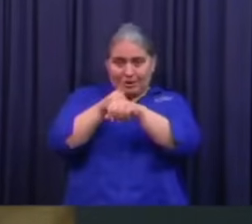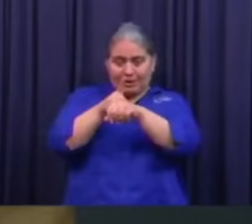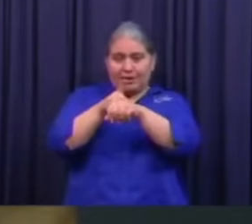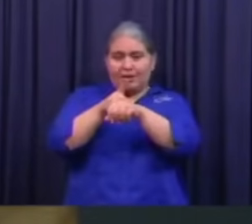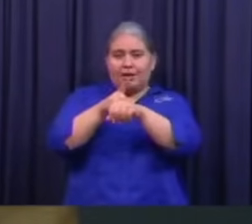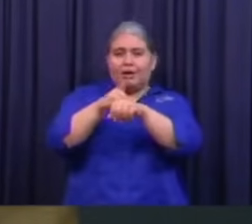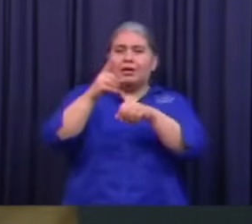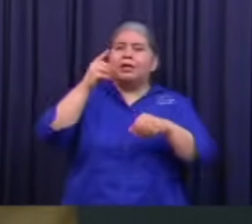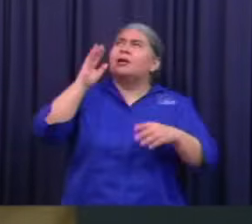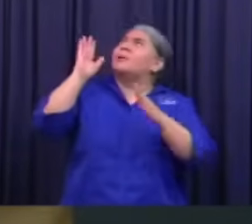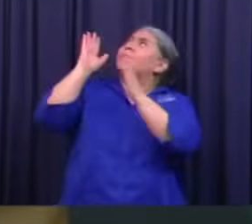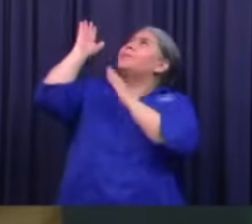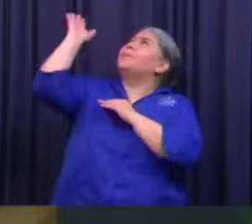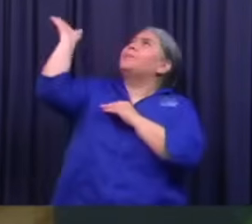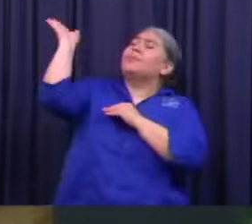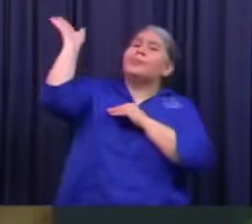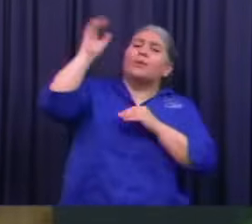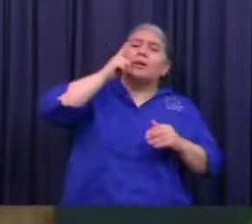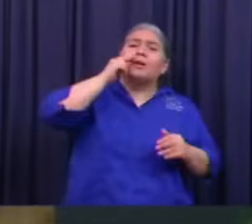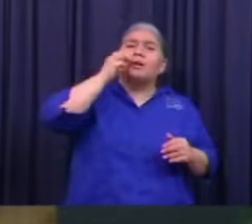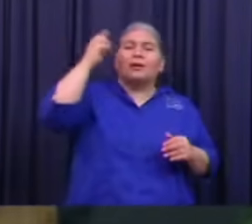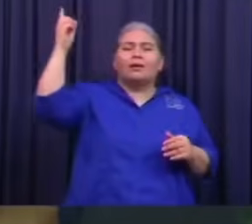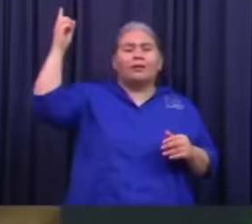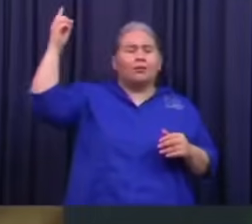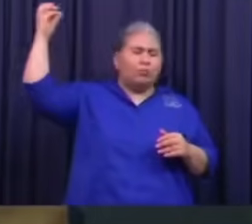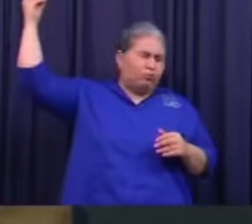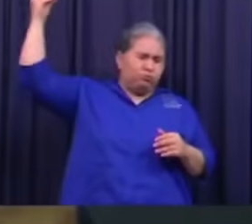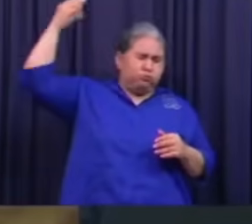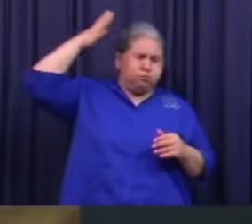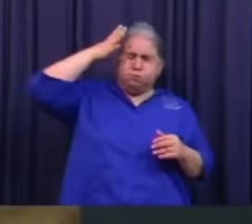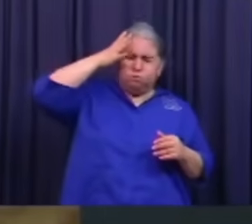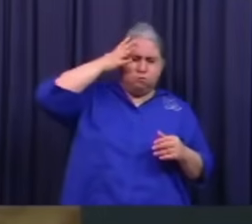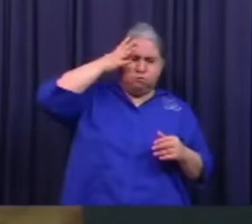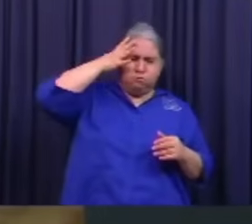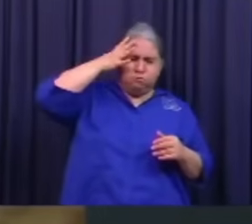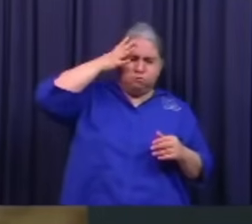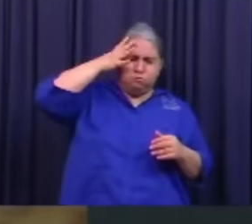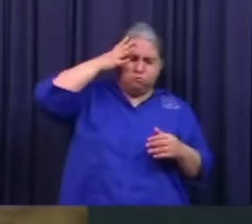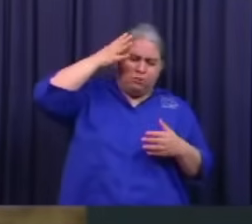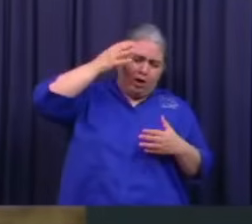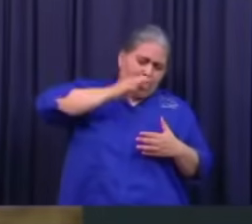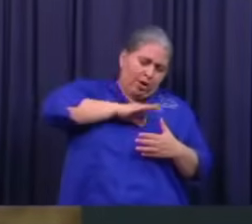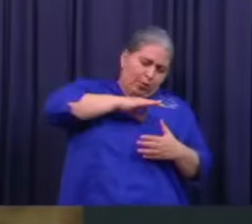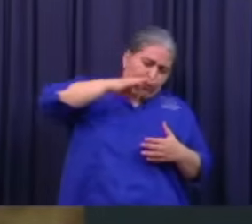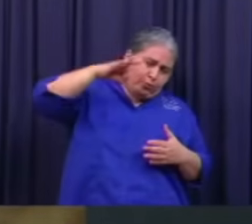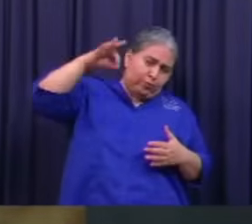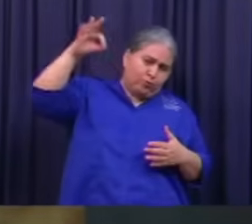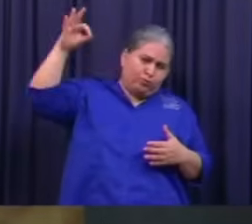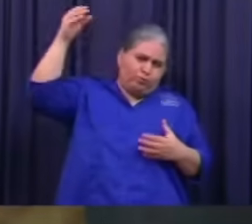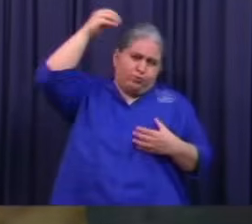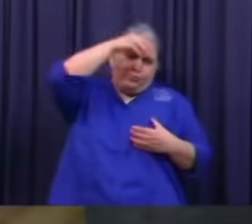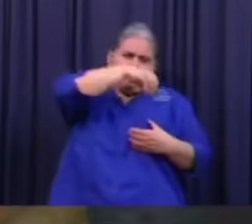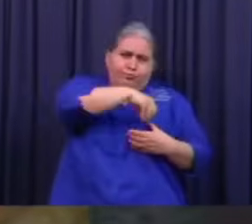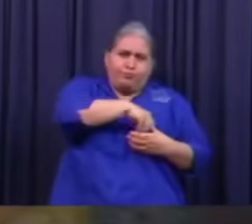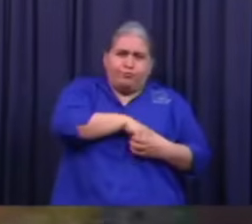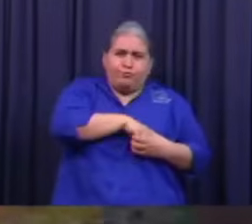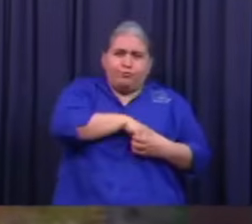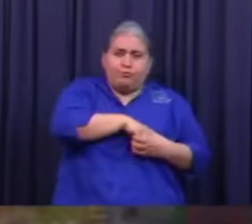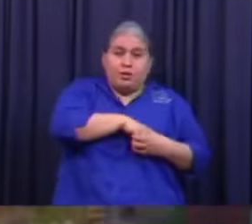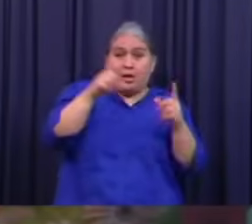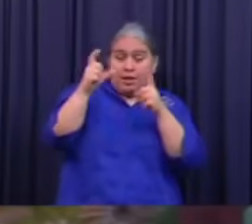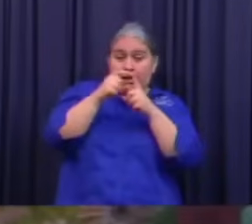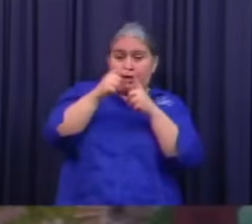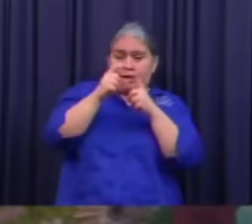nos alimente con su palabra verdad y que llegue hasta lo profundo de nuestro corazón y que la palabra nos regrese